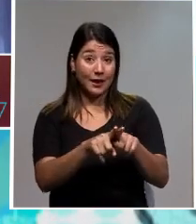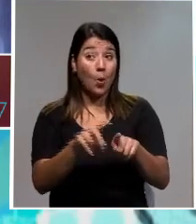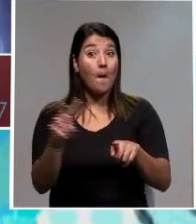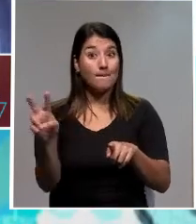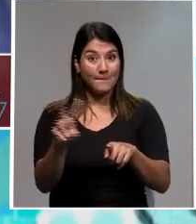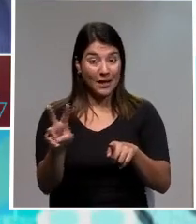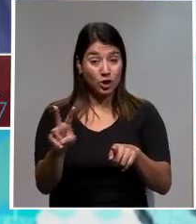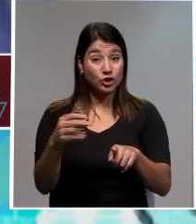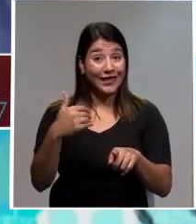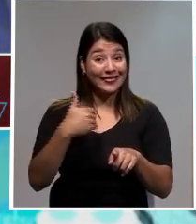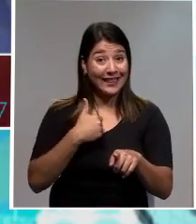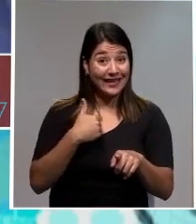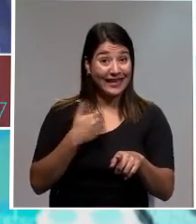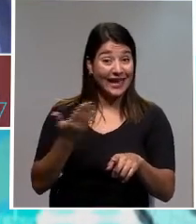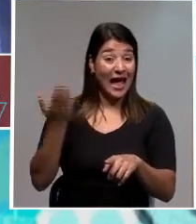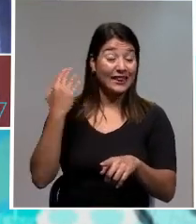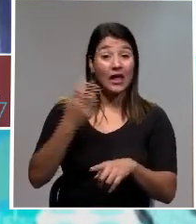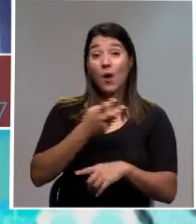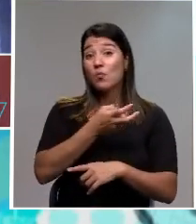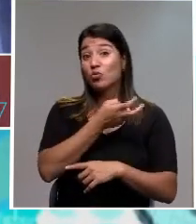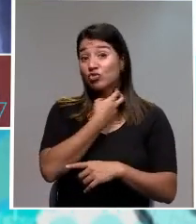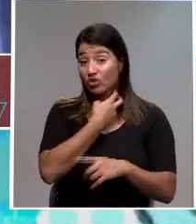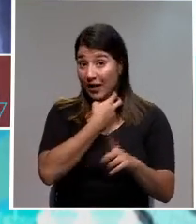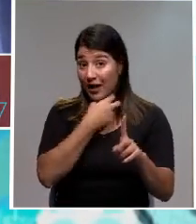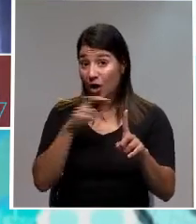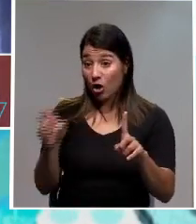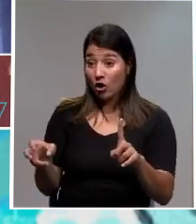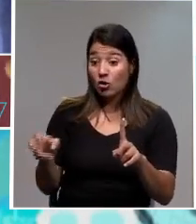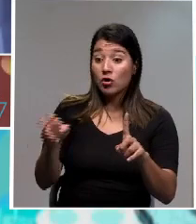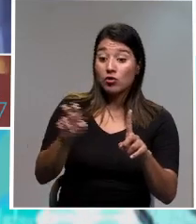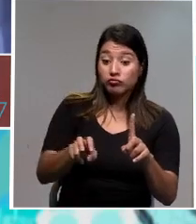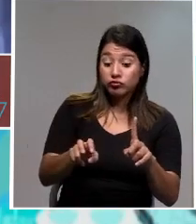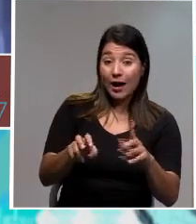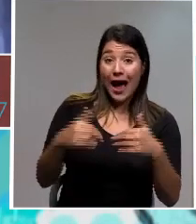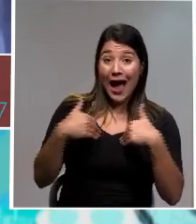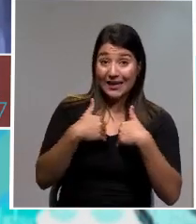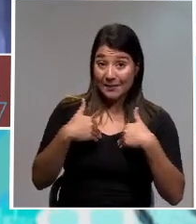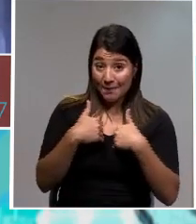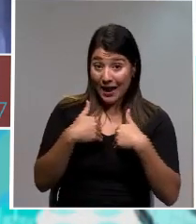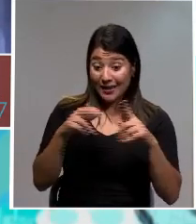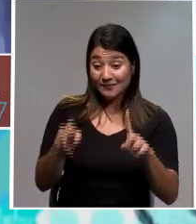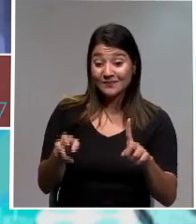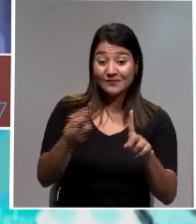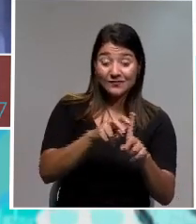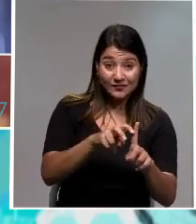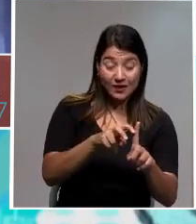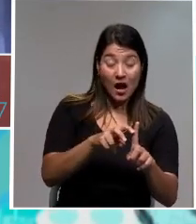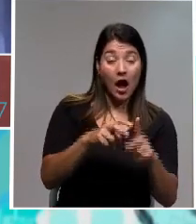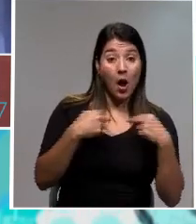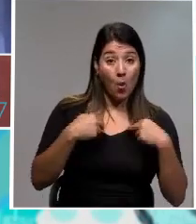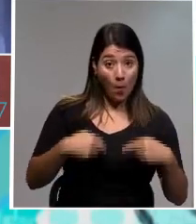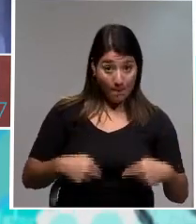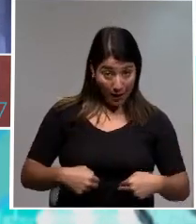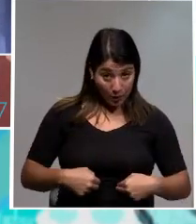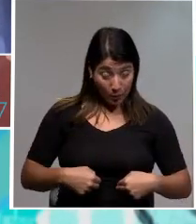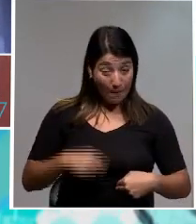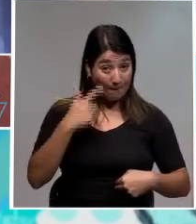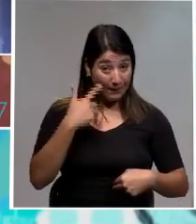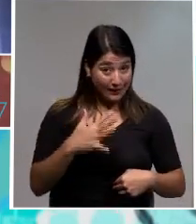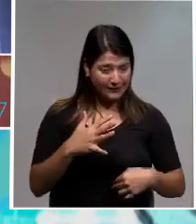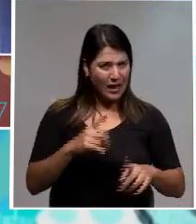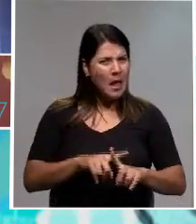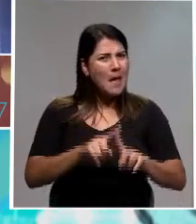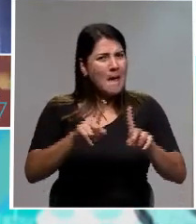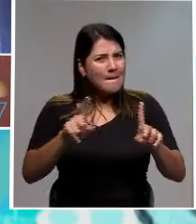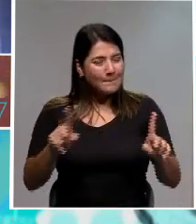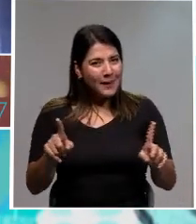virus que viene del murciélago, que mutó a un animal intermedio y que ahí nos llegó. Pero además entiende el daño